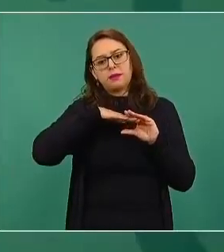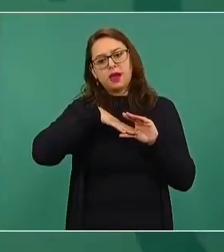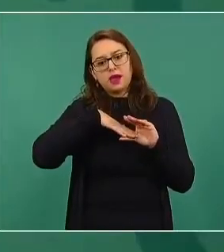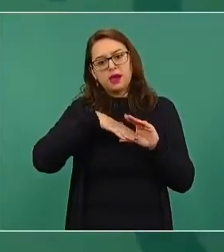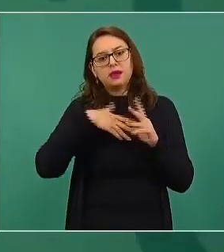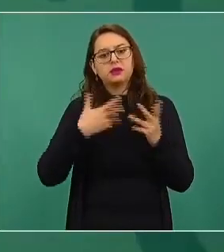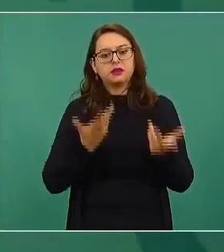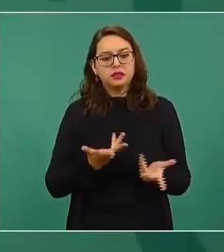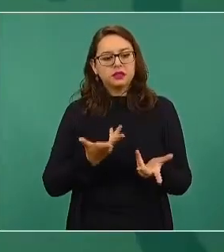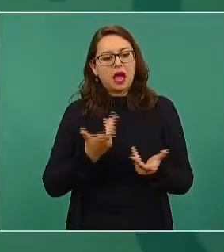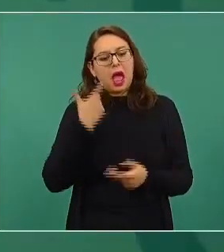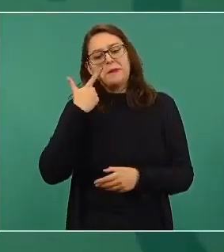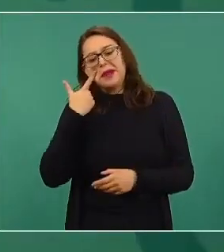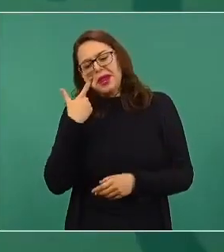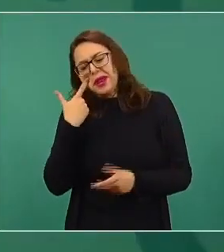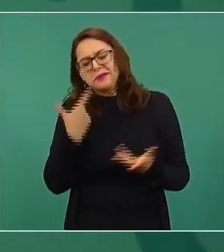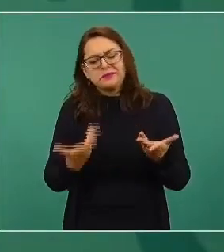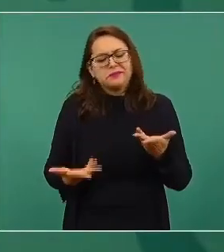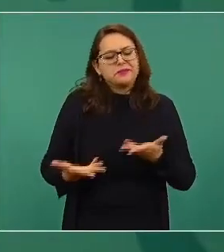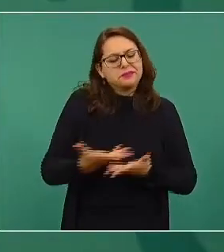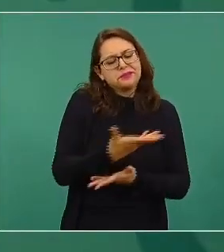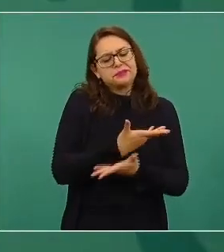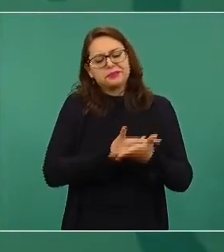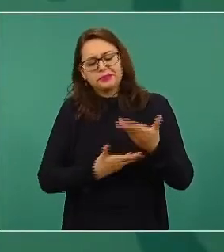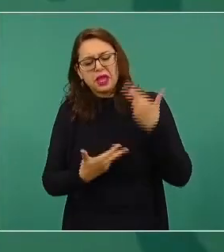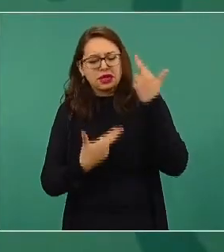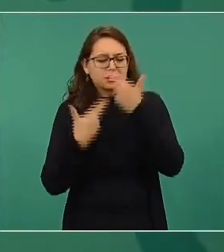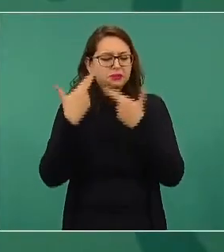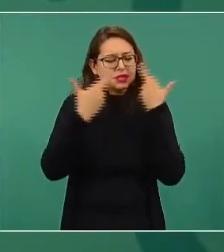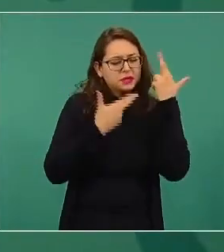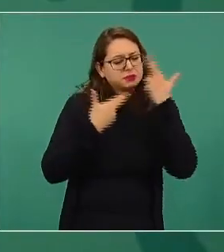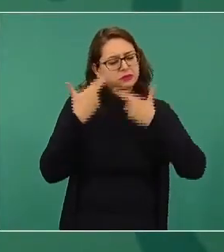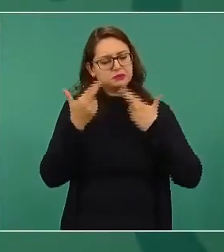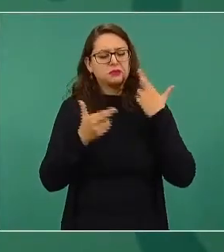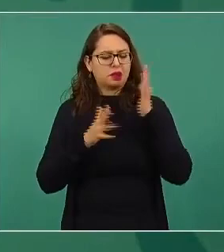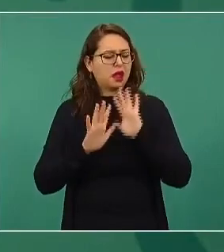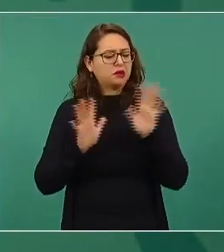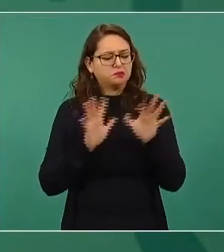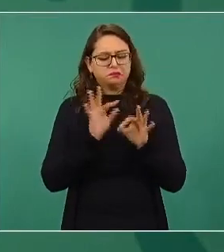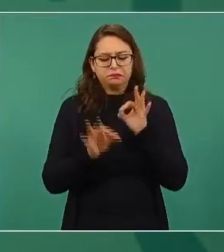solo al análisis de la realidad,